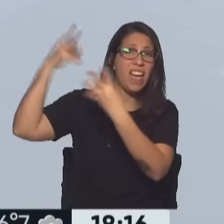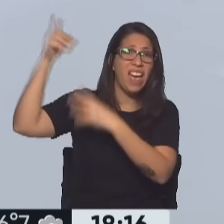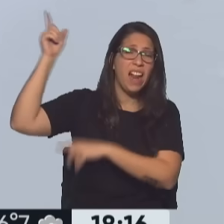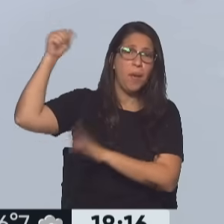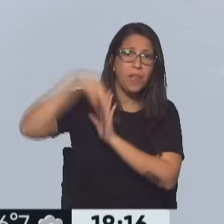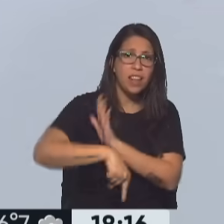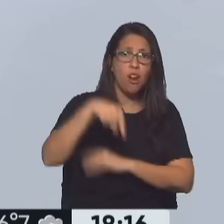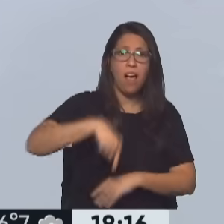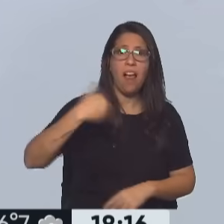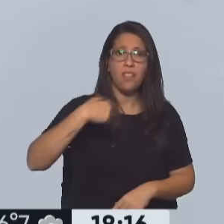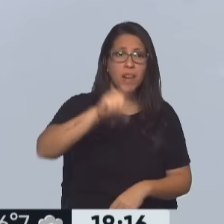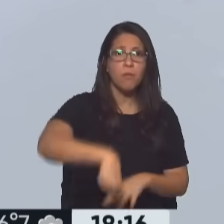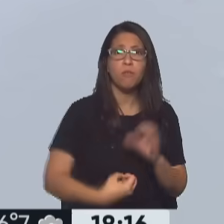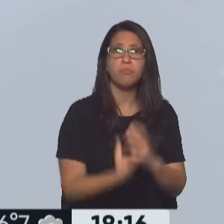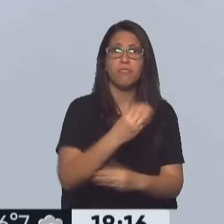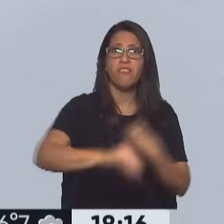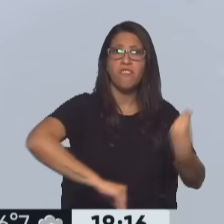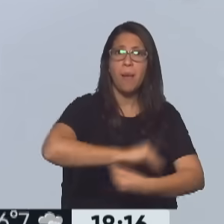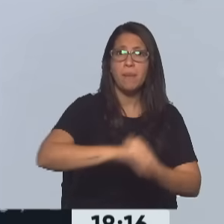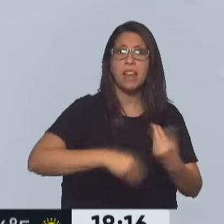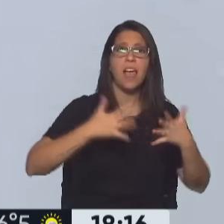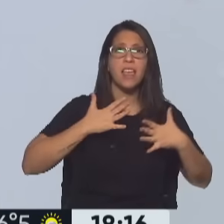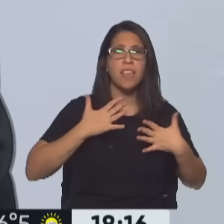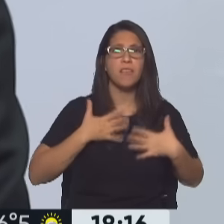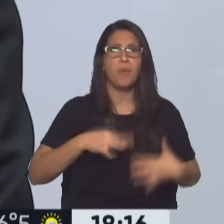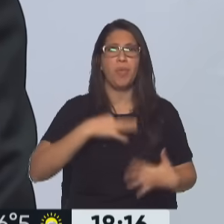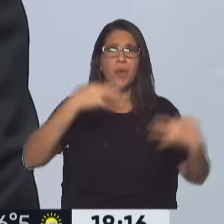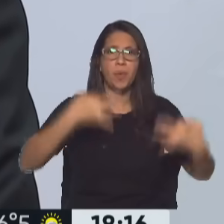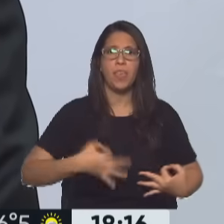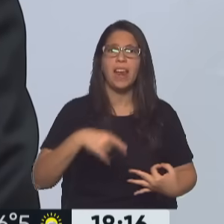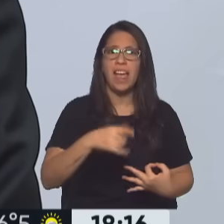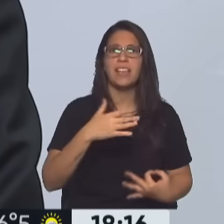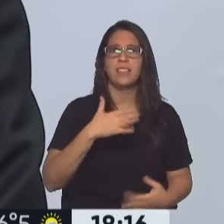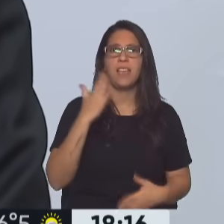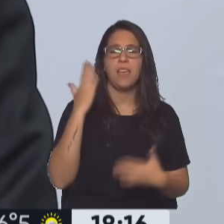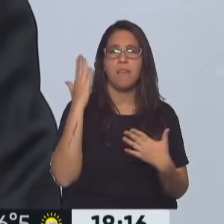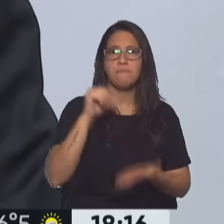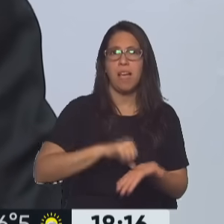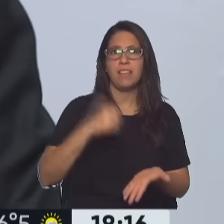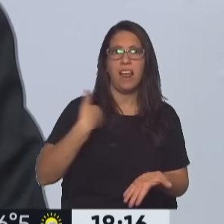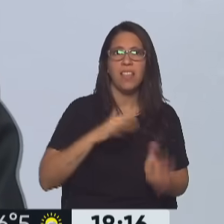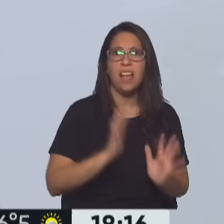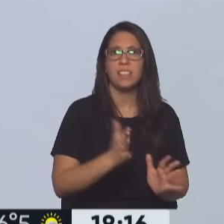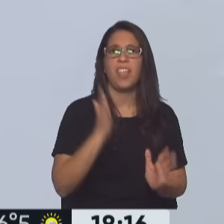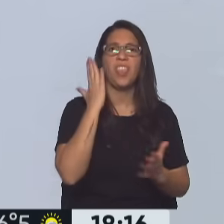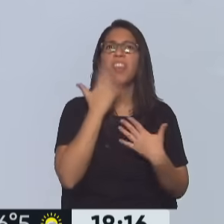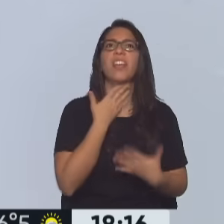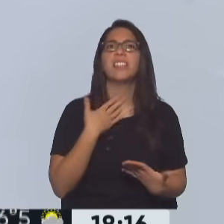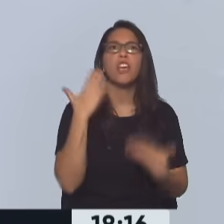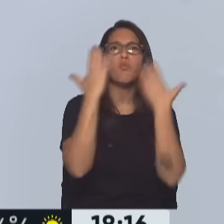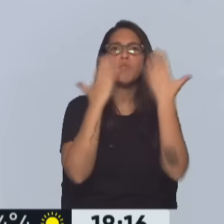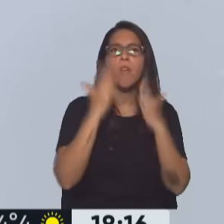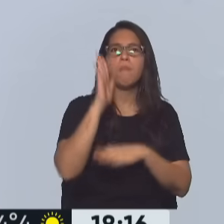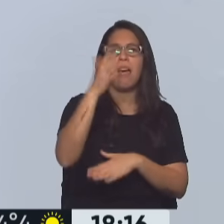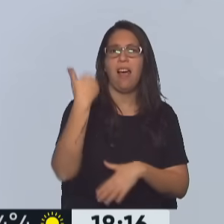poder construir una familia y poder construir un bienestar. Y es el país que deseo para los argentinos. No me desdigo